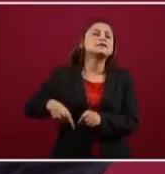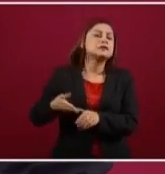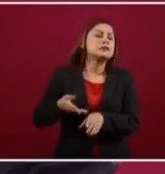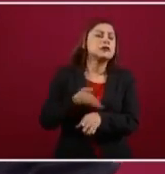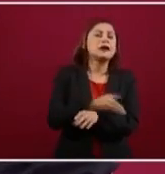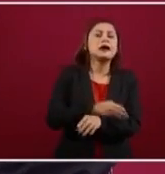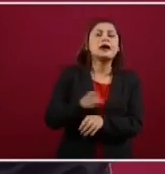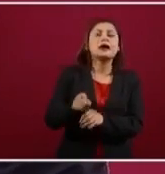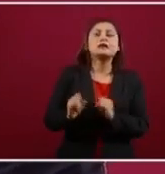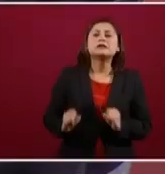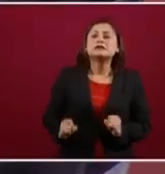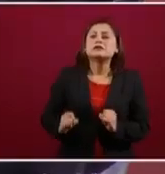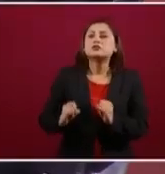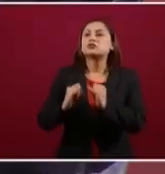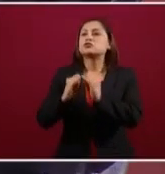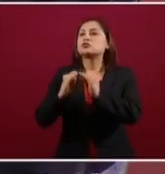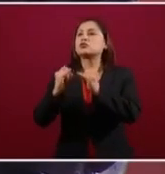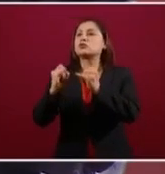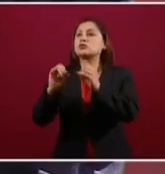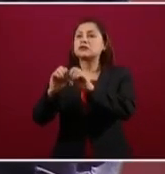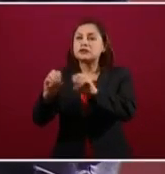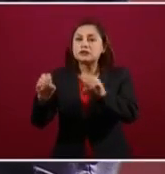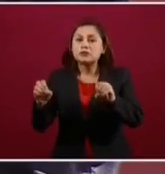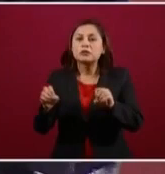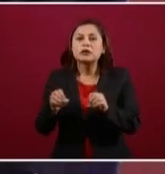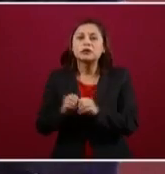organismos que fueron creando,